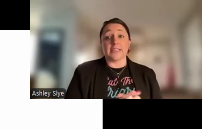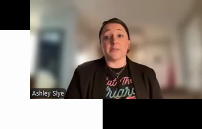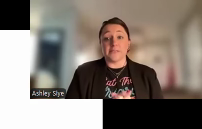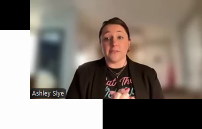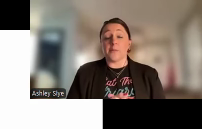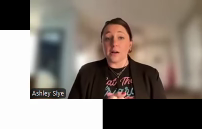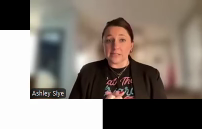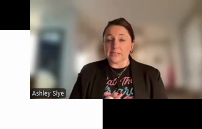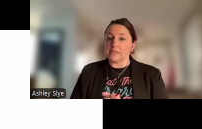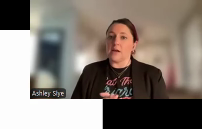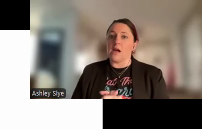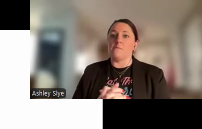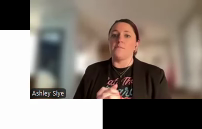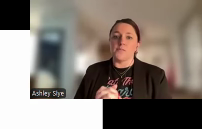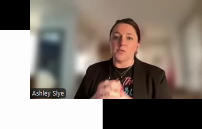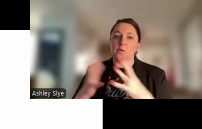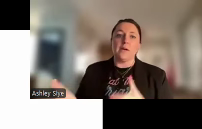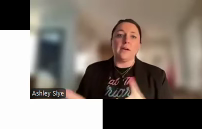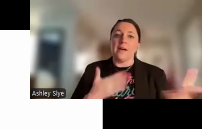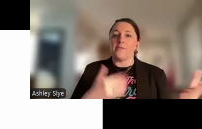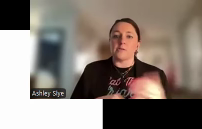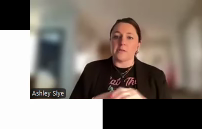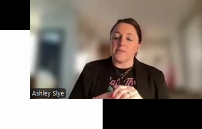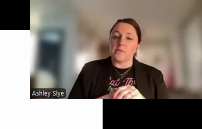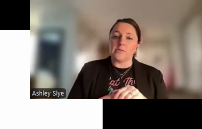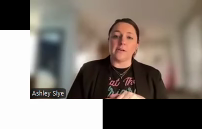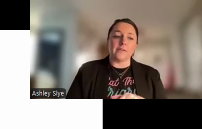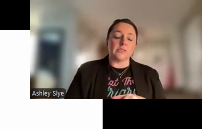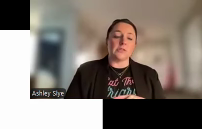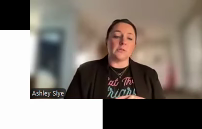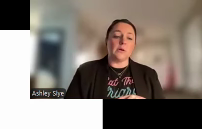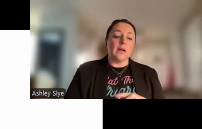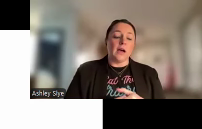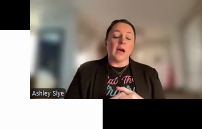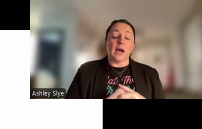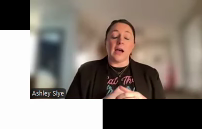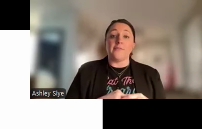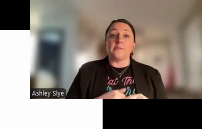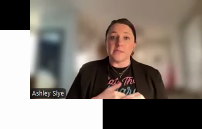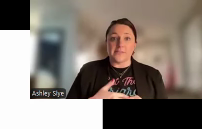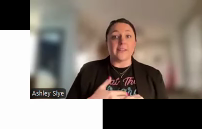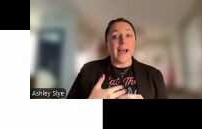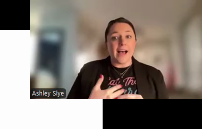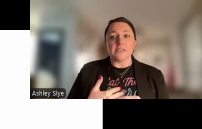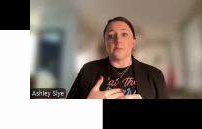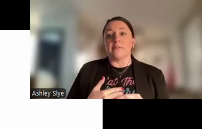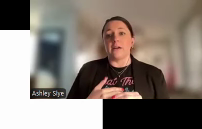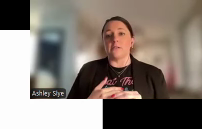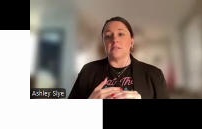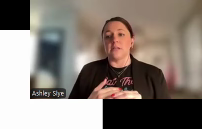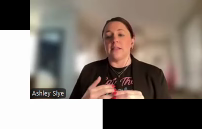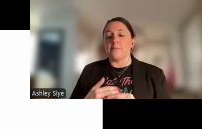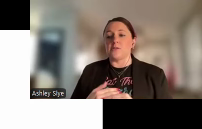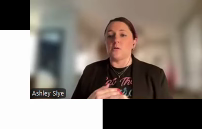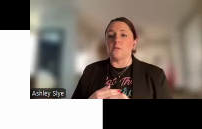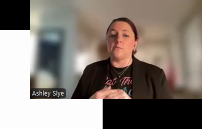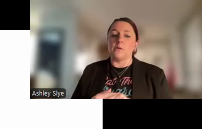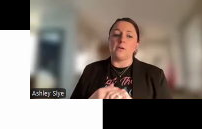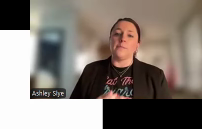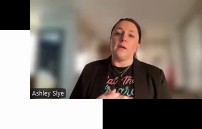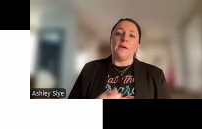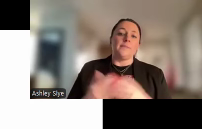el propósito es que cualquier persona puede preguntarlo. Entonces, yo he trabajado con algunos sobrevivientes que